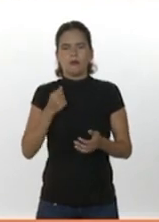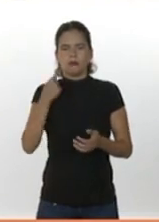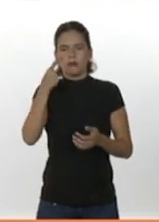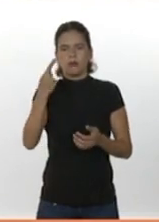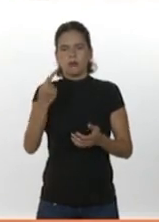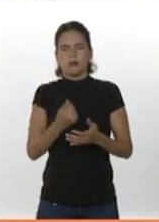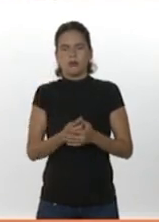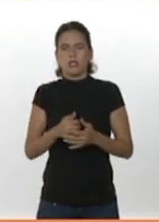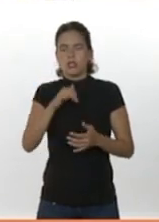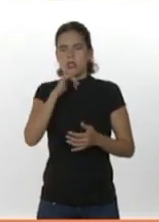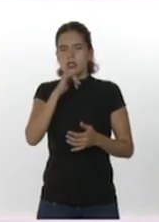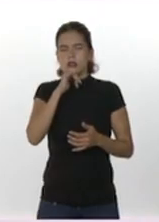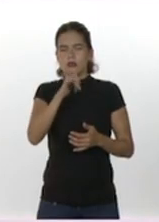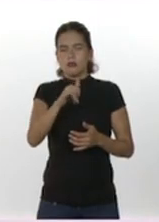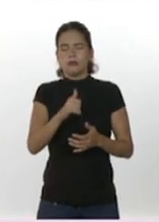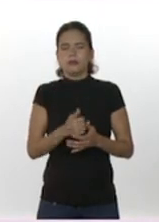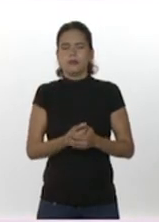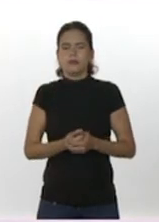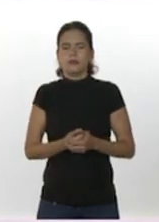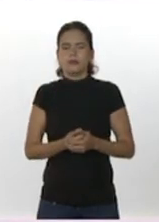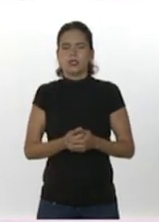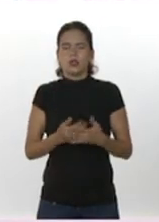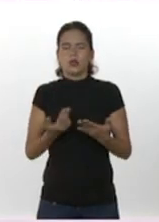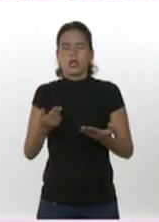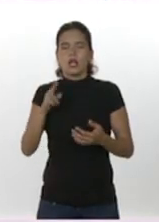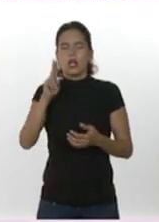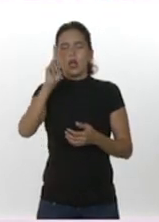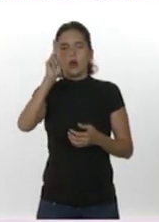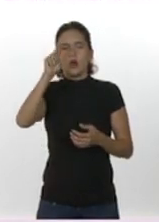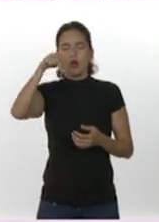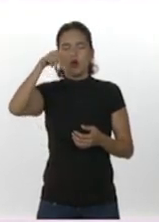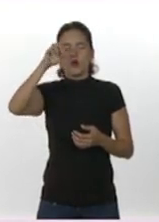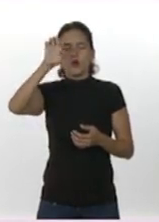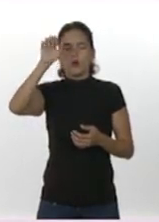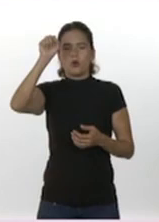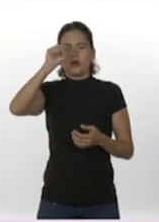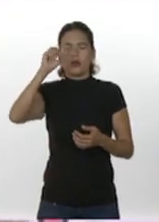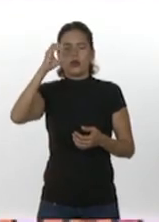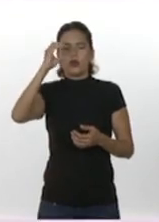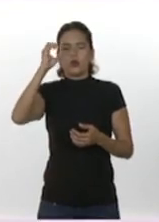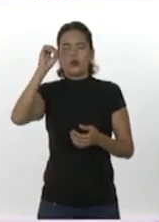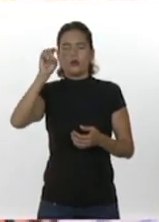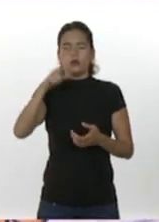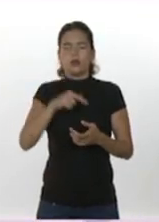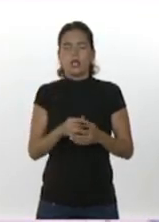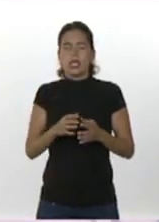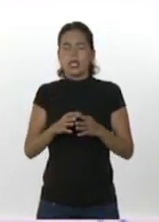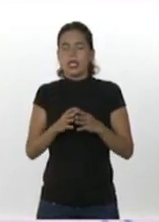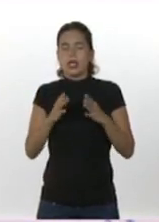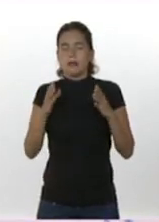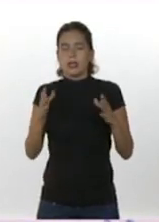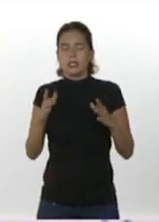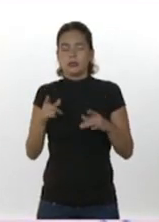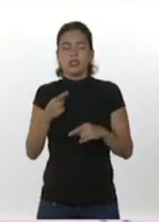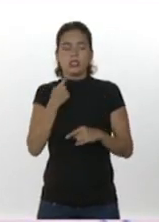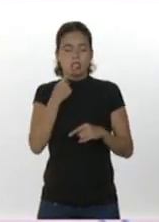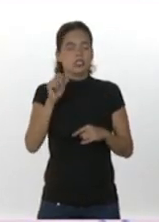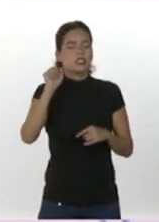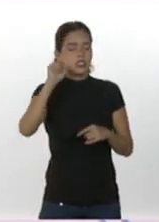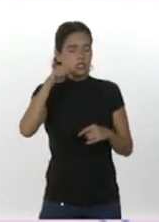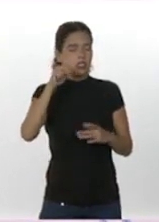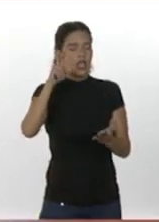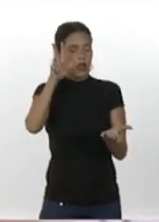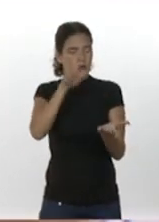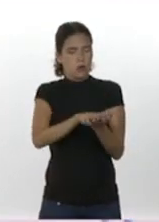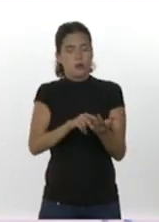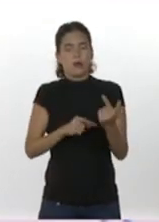esta infografía lo que es la UNESCO, ¿verdad? Es la máxima que autoriza para